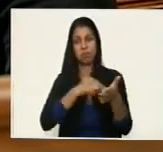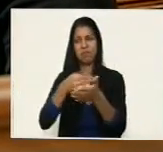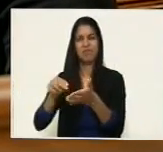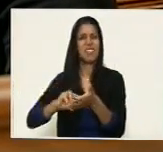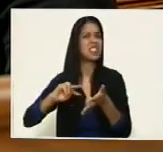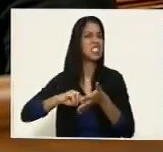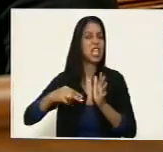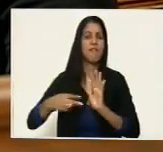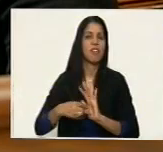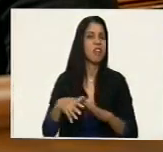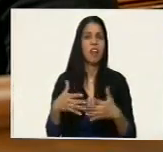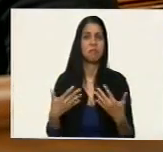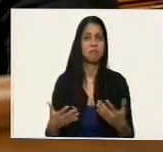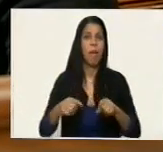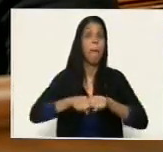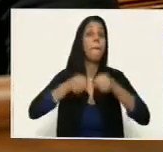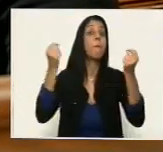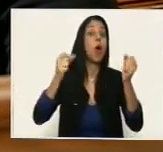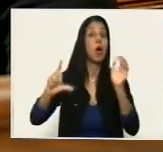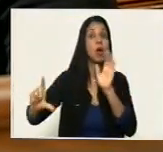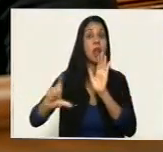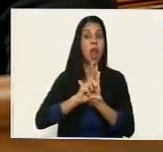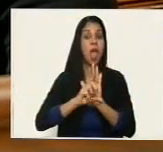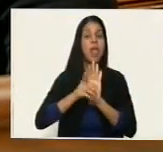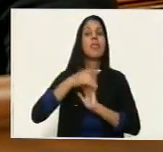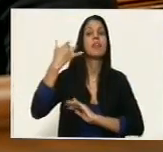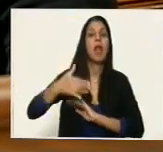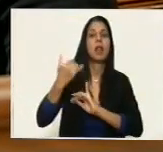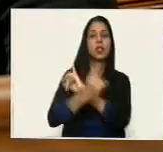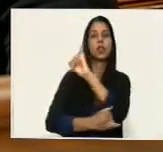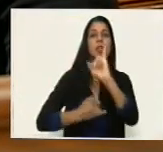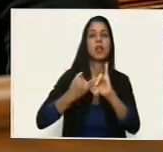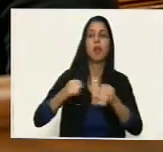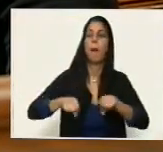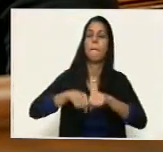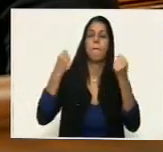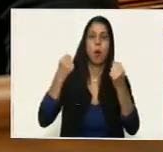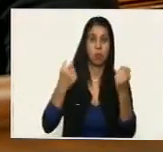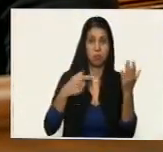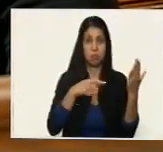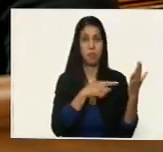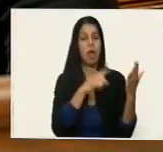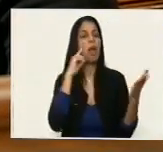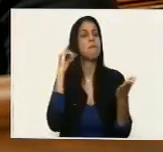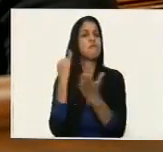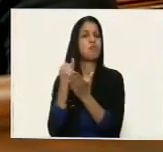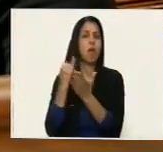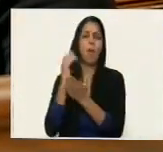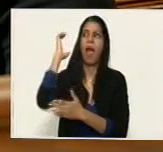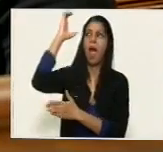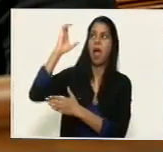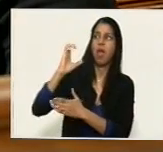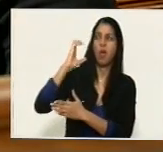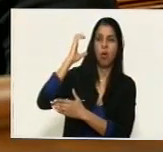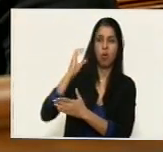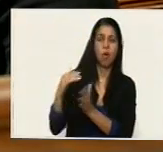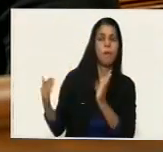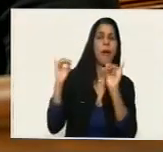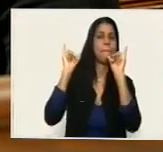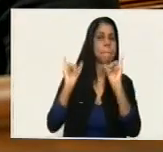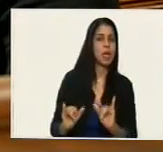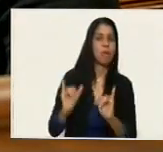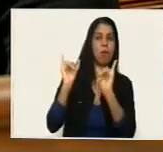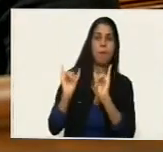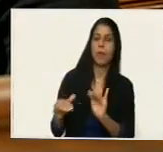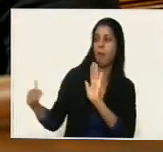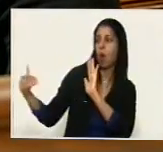en flagrantes violaciones al derecho internacional y son muestra de la sistemática agresión